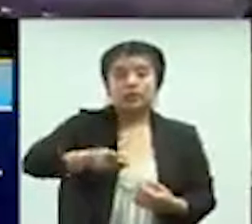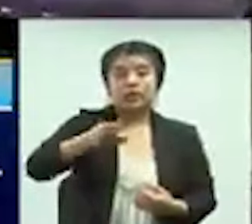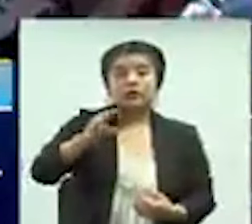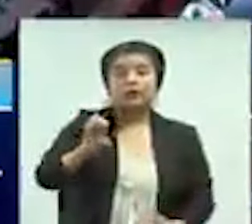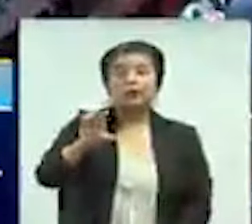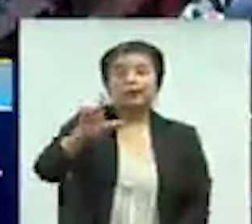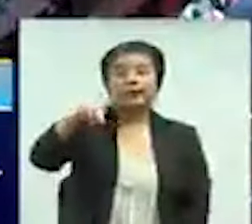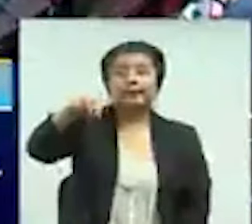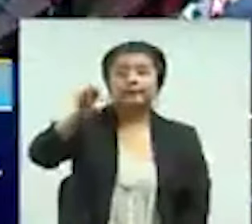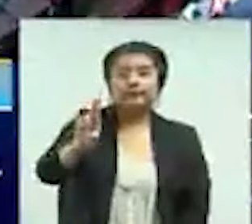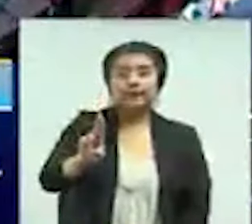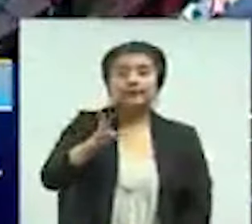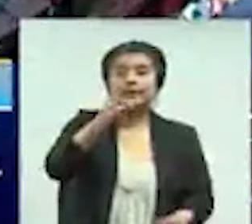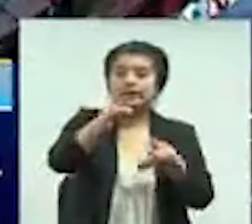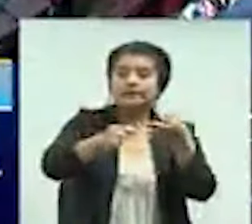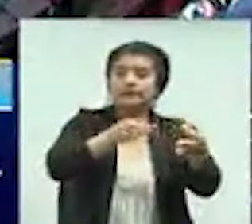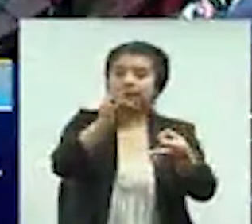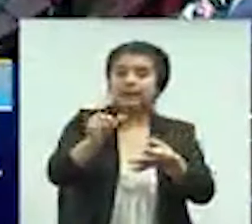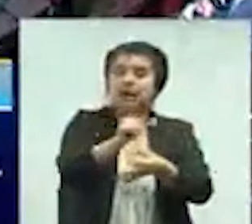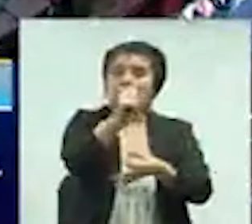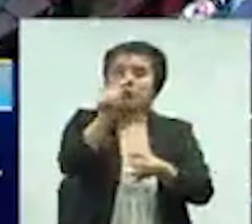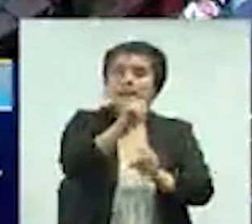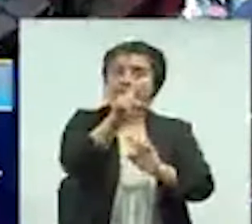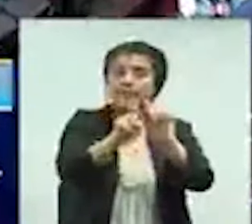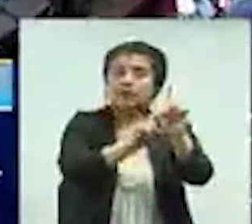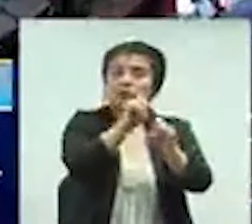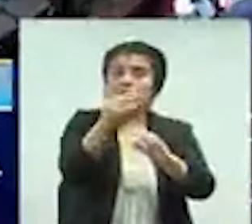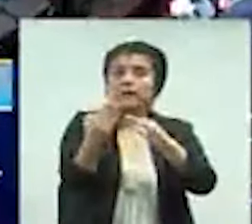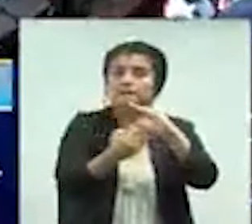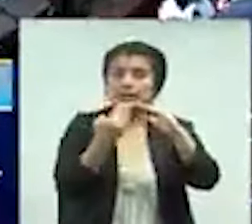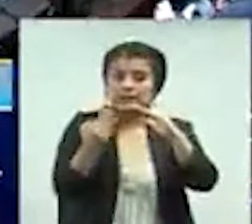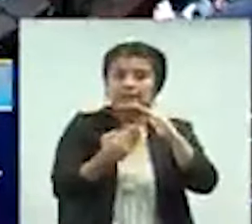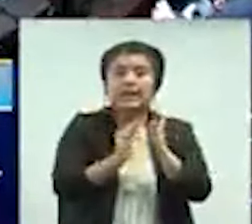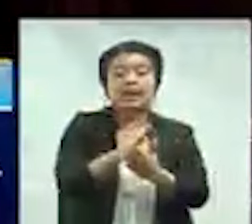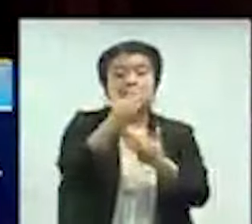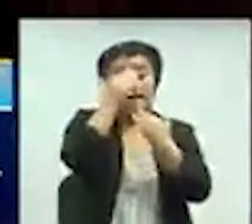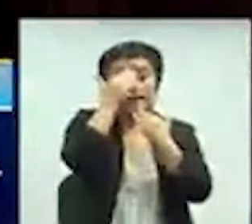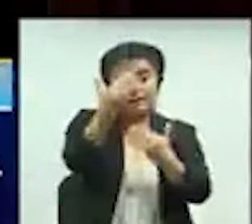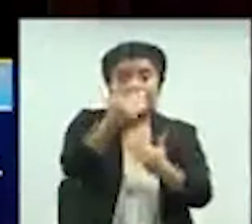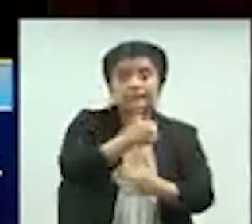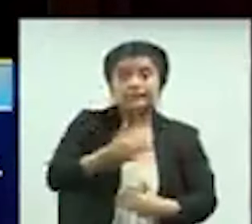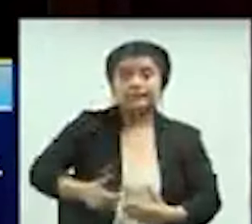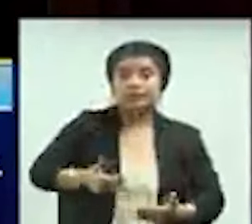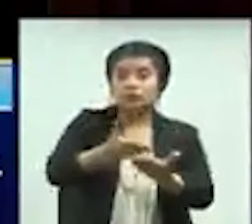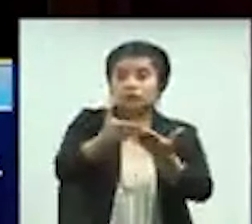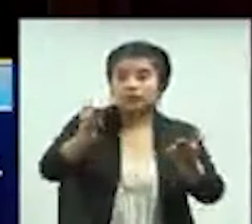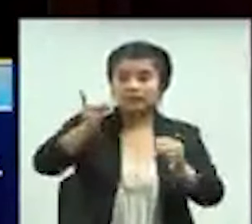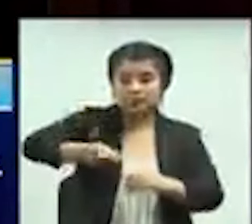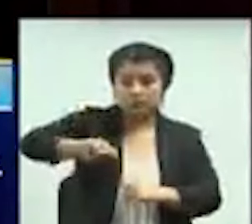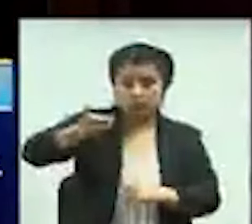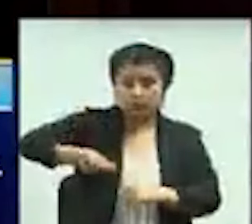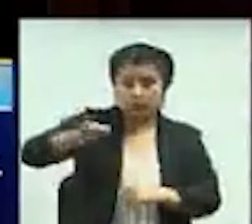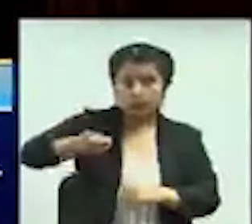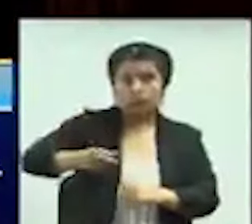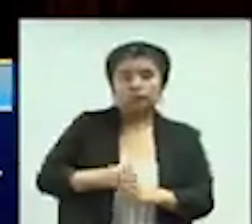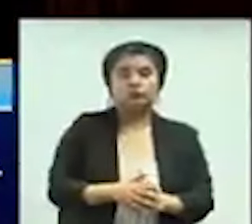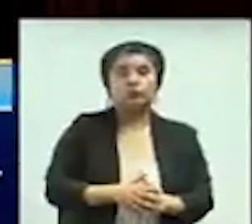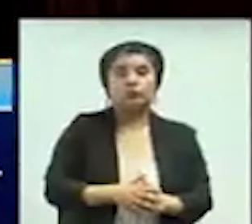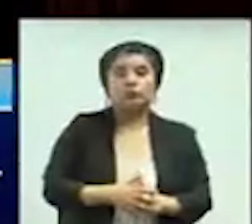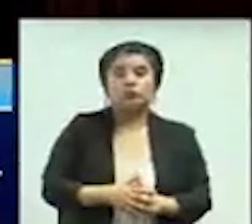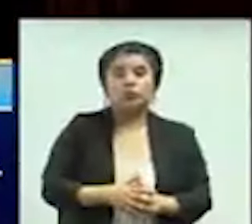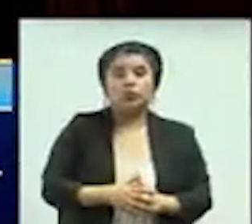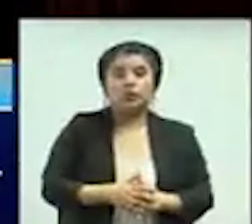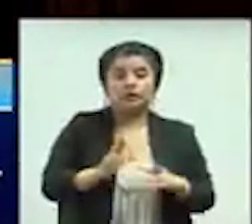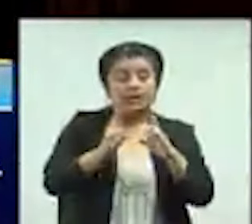Palencia para formular la siguiente pregunta básica. Muchas gracias, presidente. Honorable Pleno. Basado